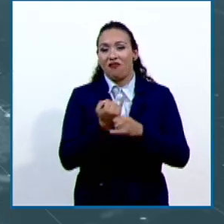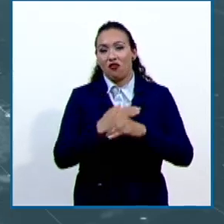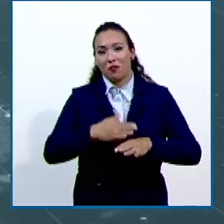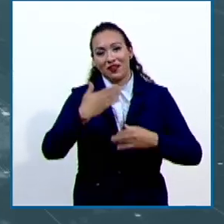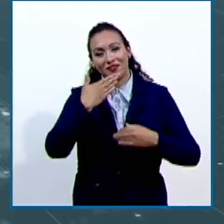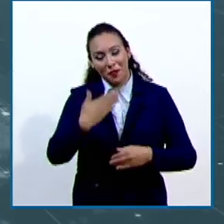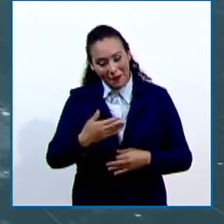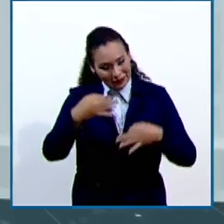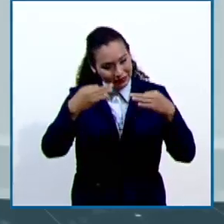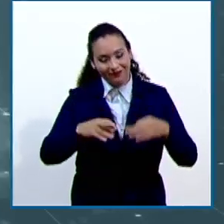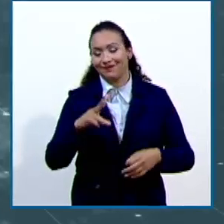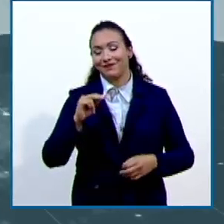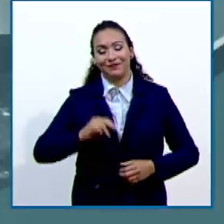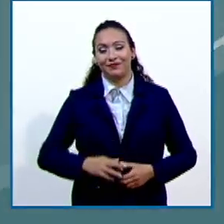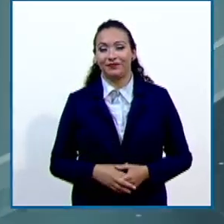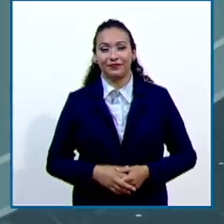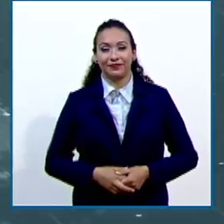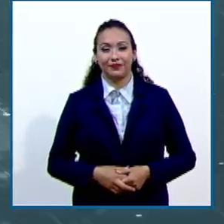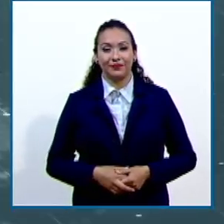baja participación.